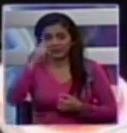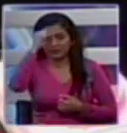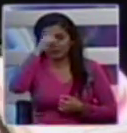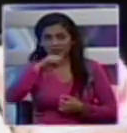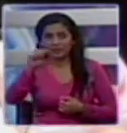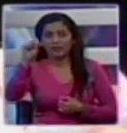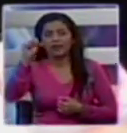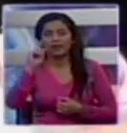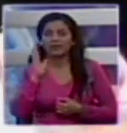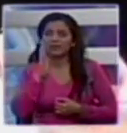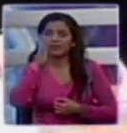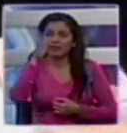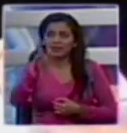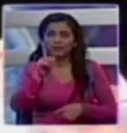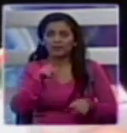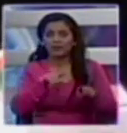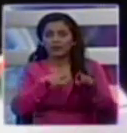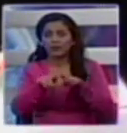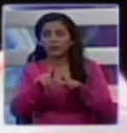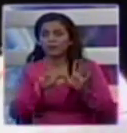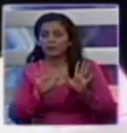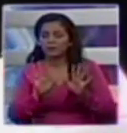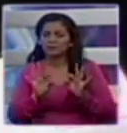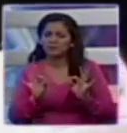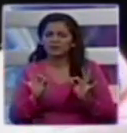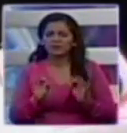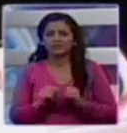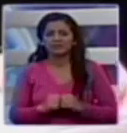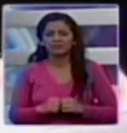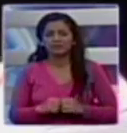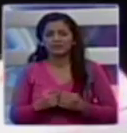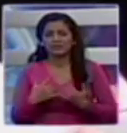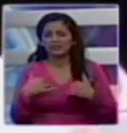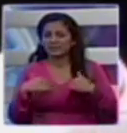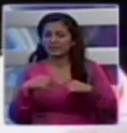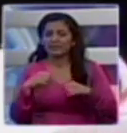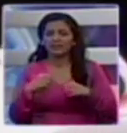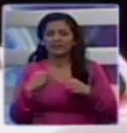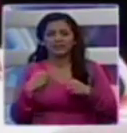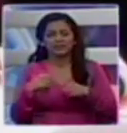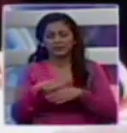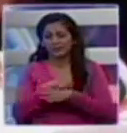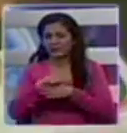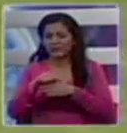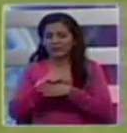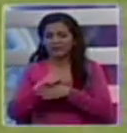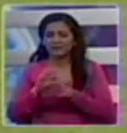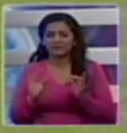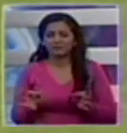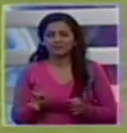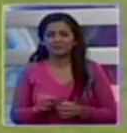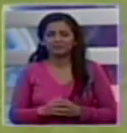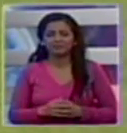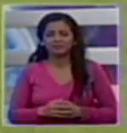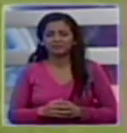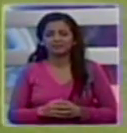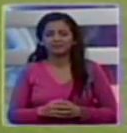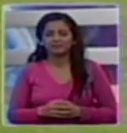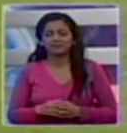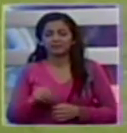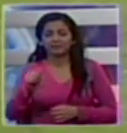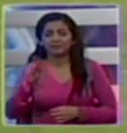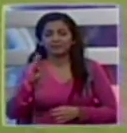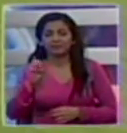hacer una pretemporada allá, yo creo que es un plus adicional, así que nada, a trabajar muy bien en lo que va a ser en Estados Unidos esa pretemporada. Abel Cajete,